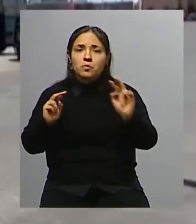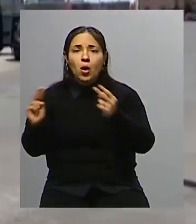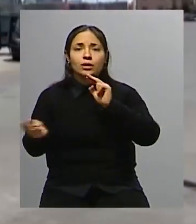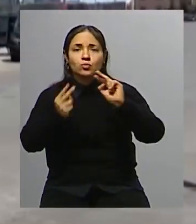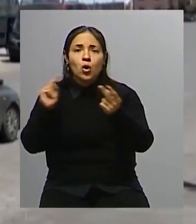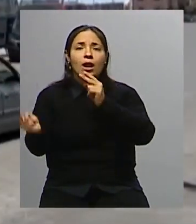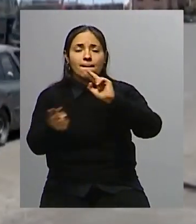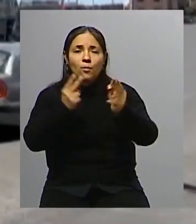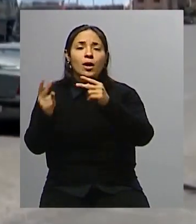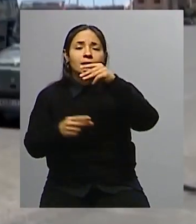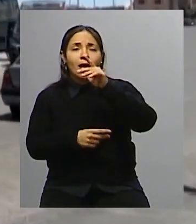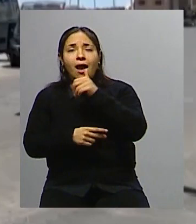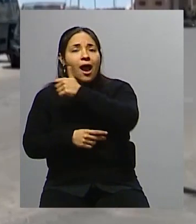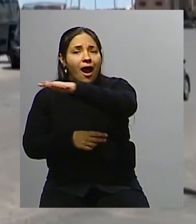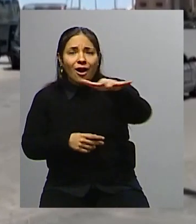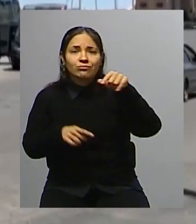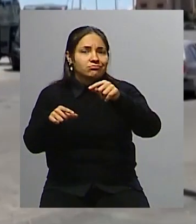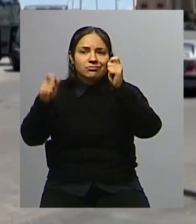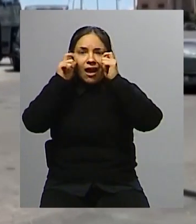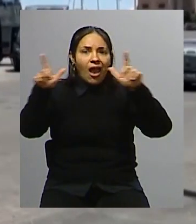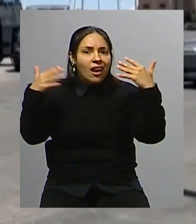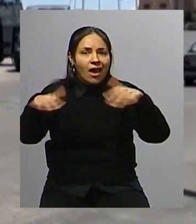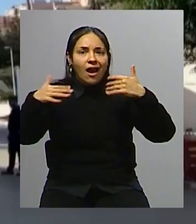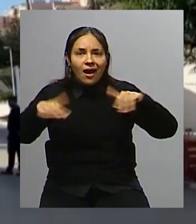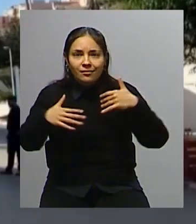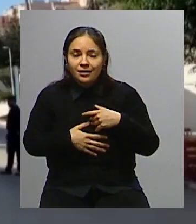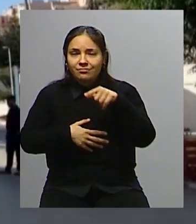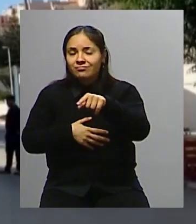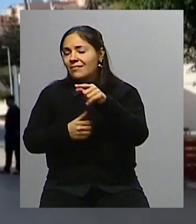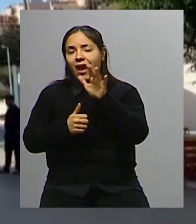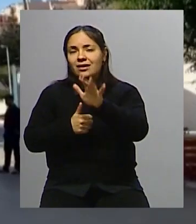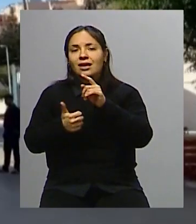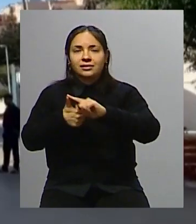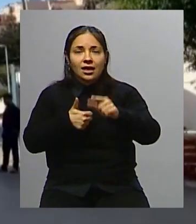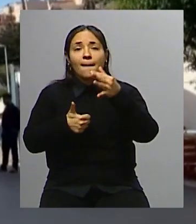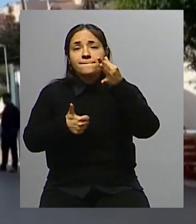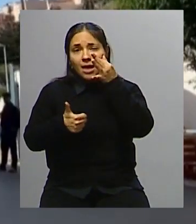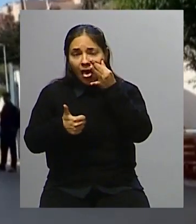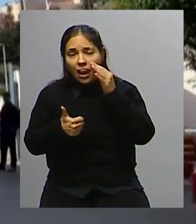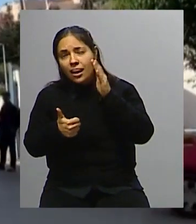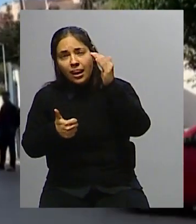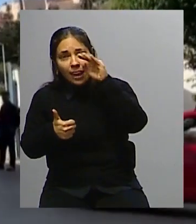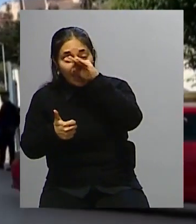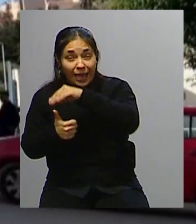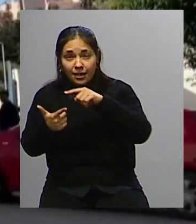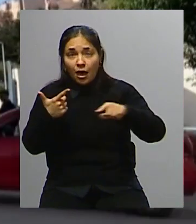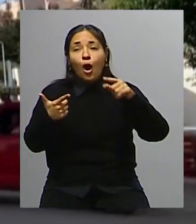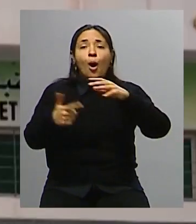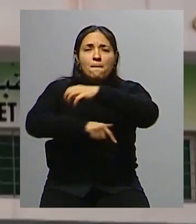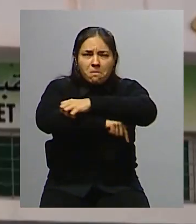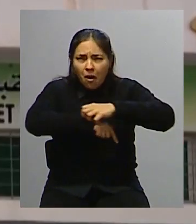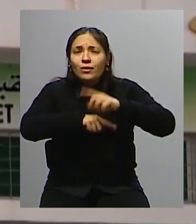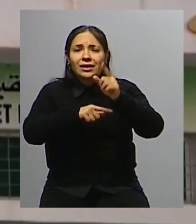Mediterráneo es realmente alarmante y son personas que en general comparten ciertas características, personas racializadas, personas pobres que vienen de